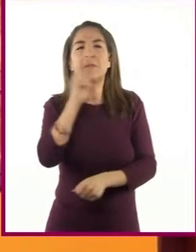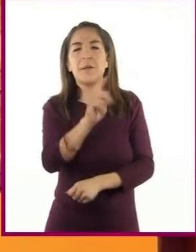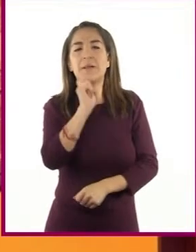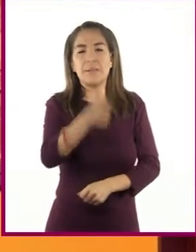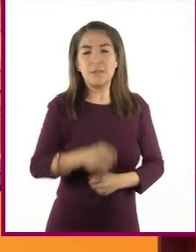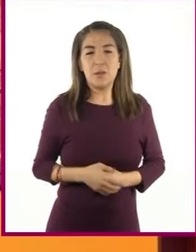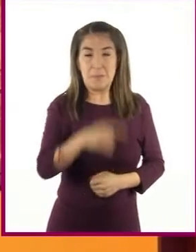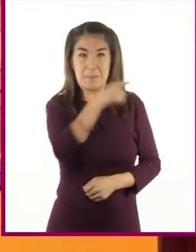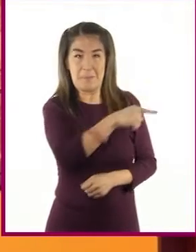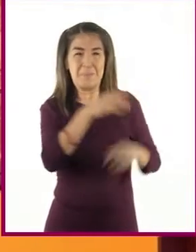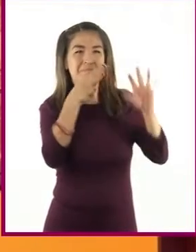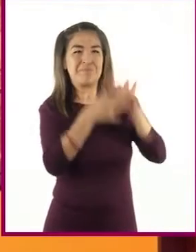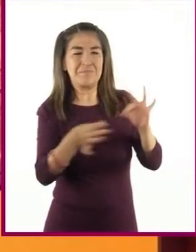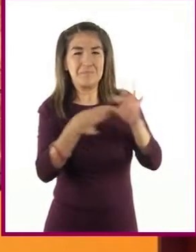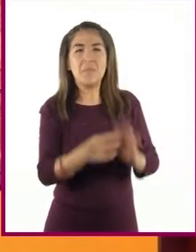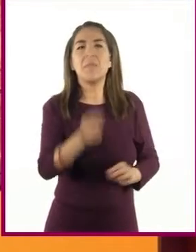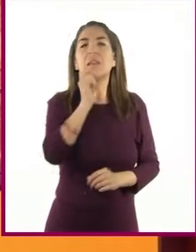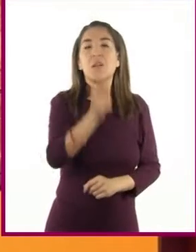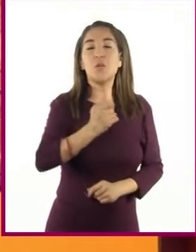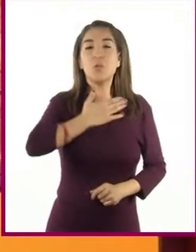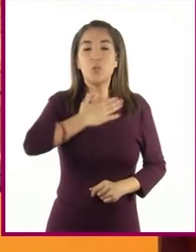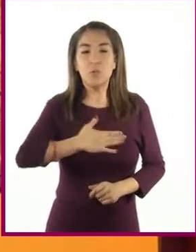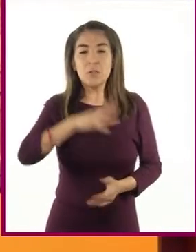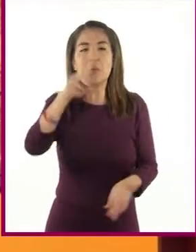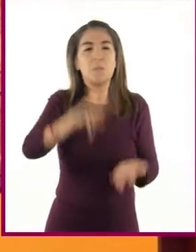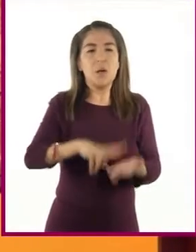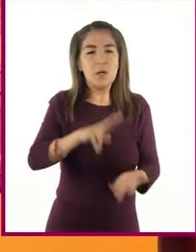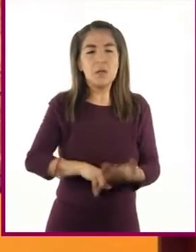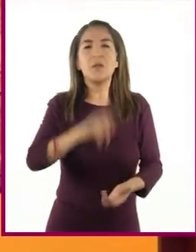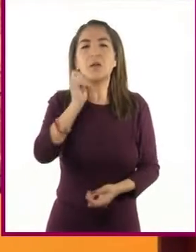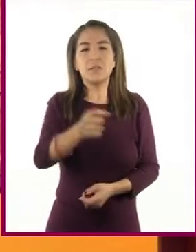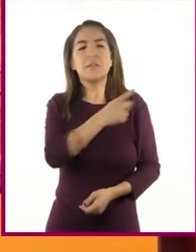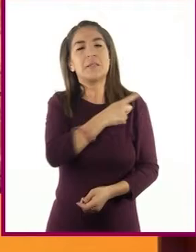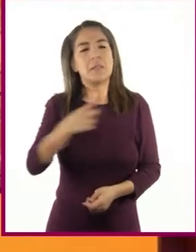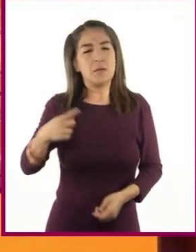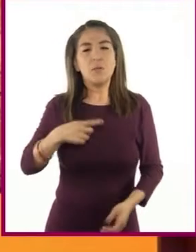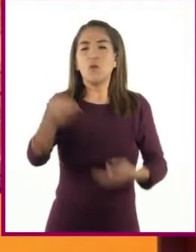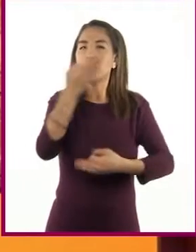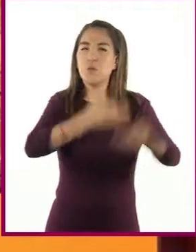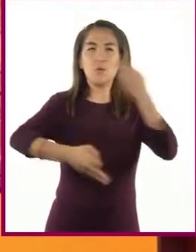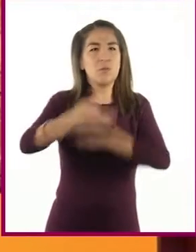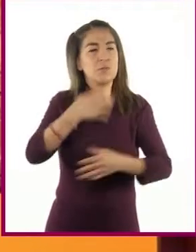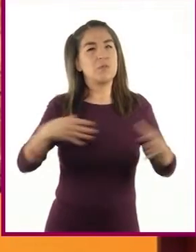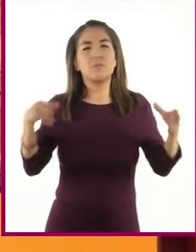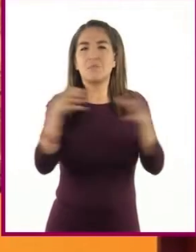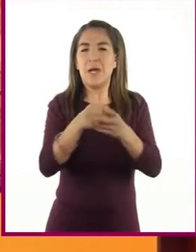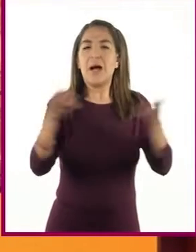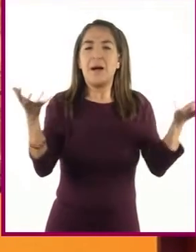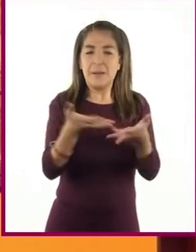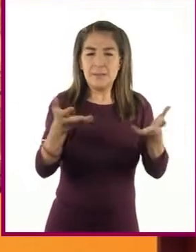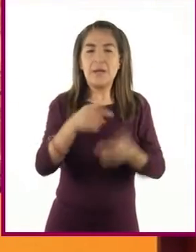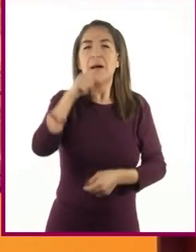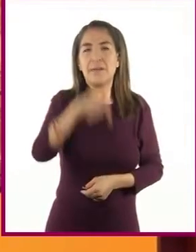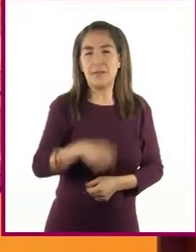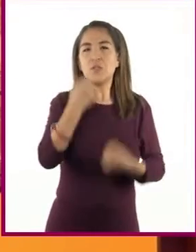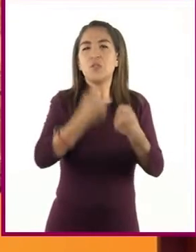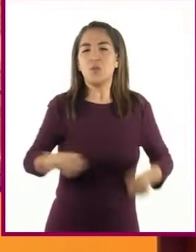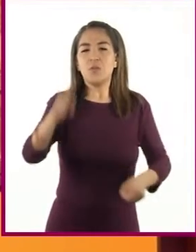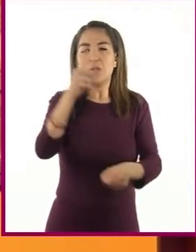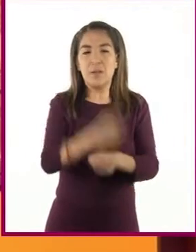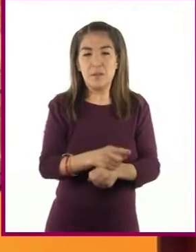como nos explicó, la justicia es un valor que podemos y debemos ejercer todas y todos los miembros de una